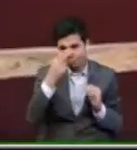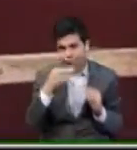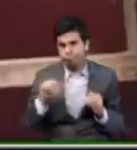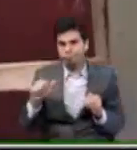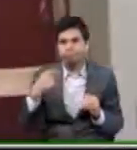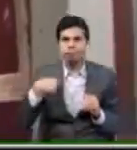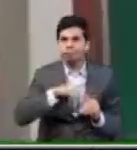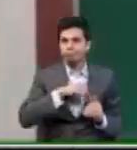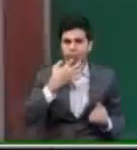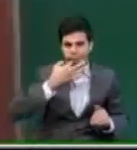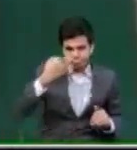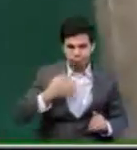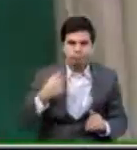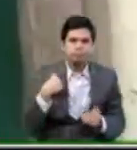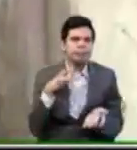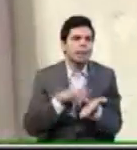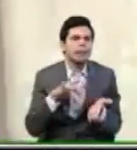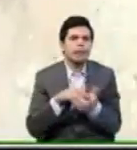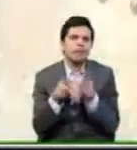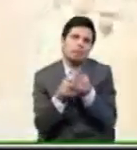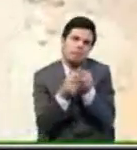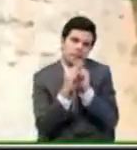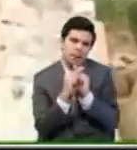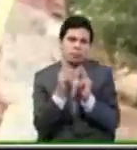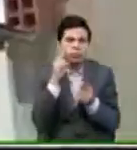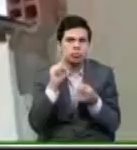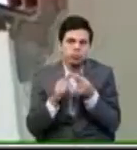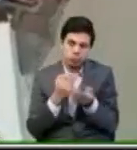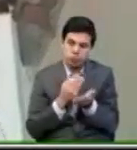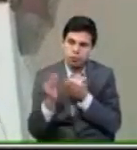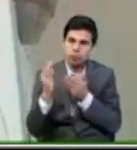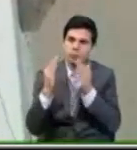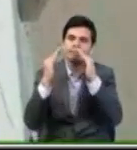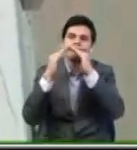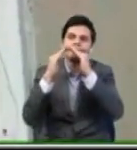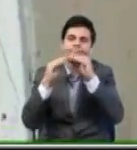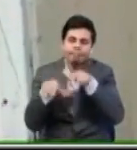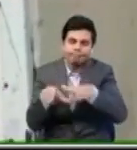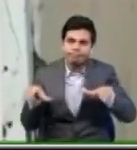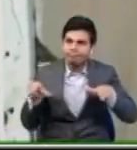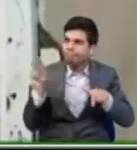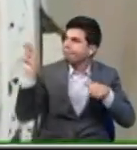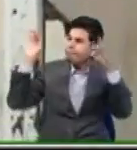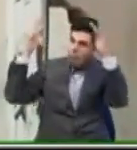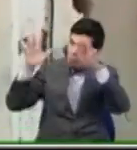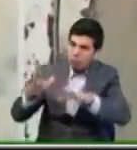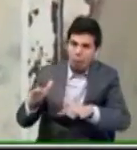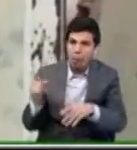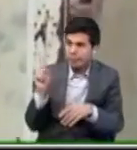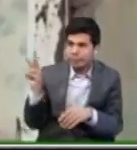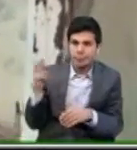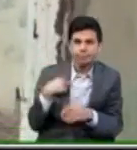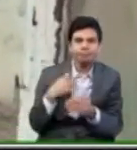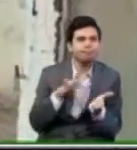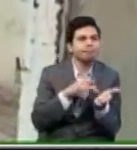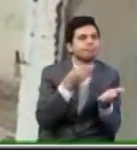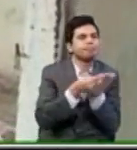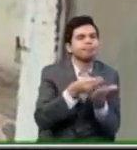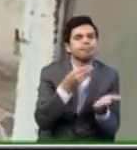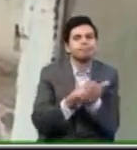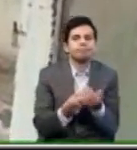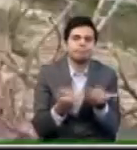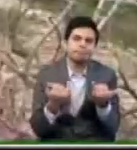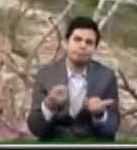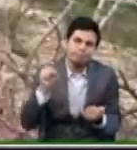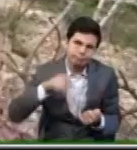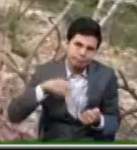realmente me endeudé para poder comprar este techo, como ustedes pueden ver que quedó pura ruina, esperando pues, realmente que